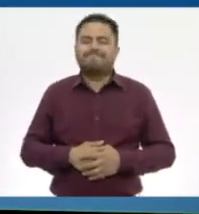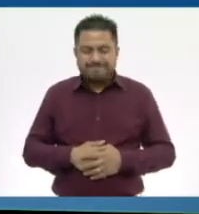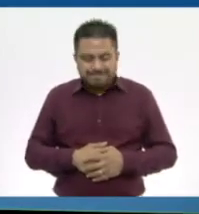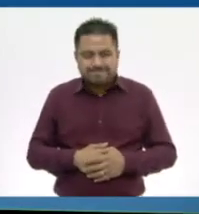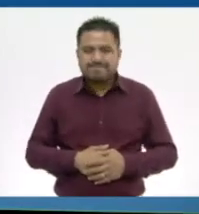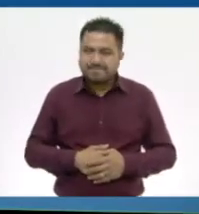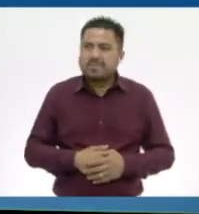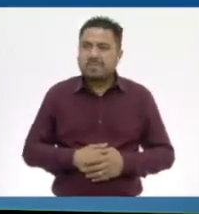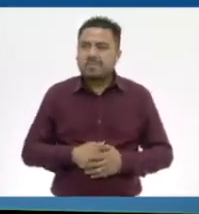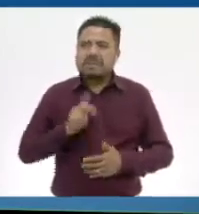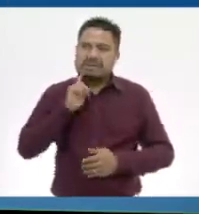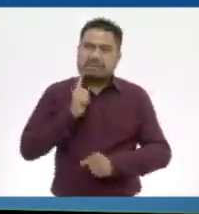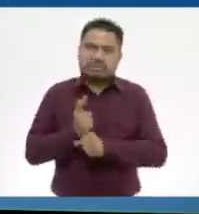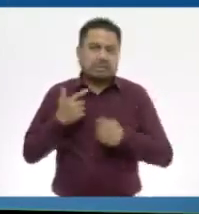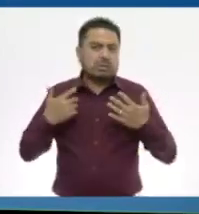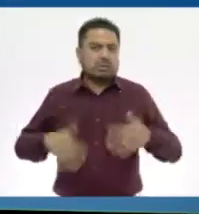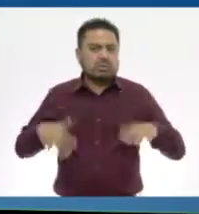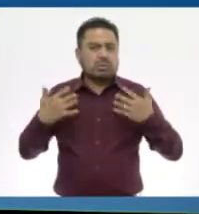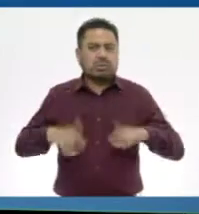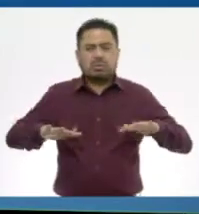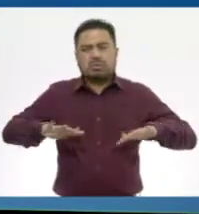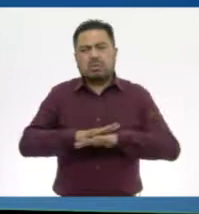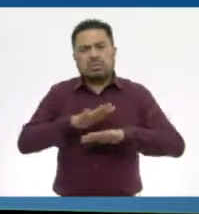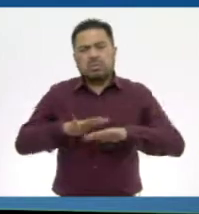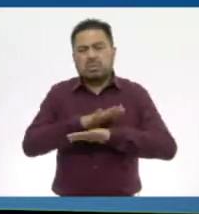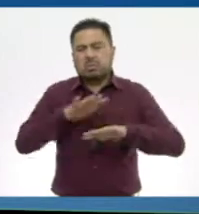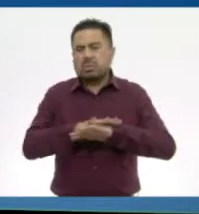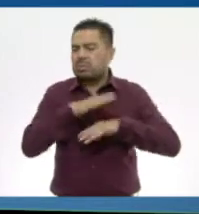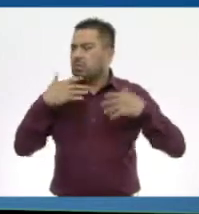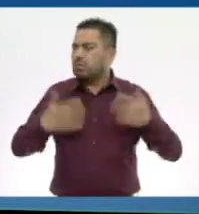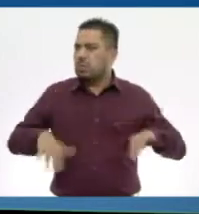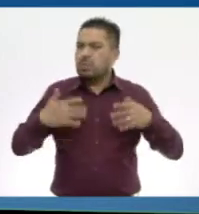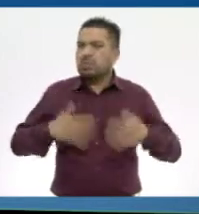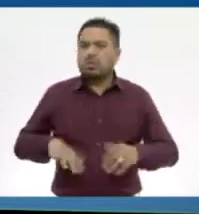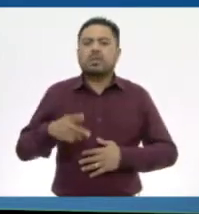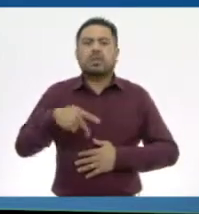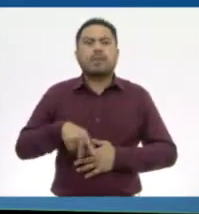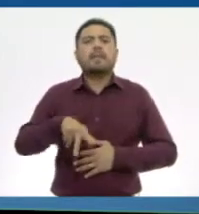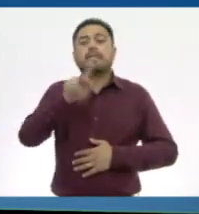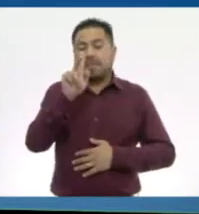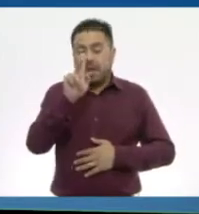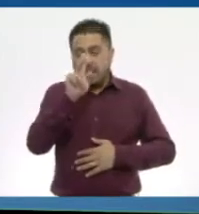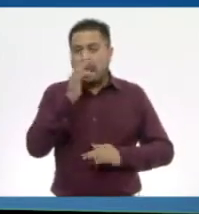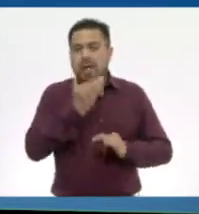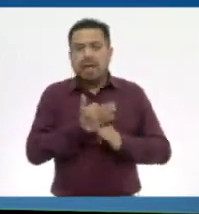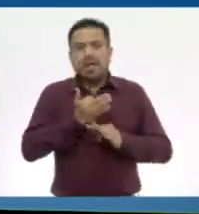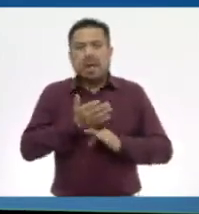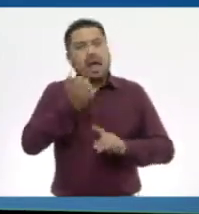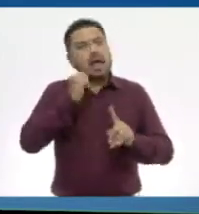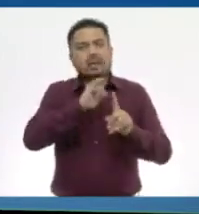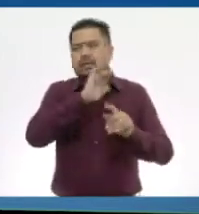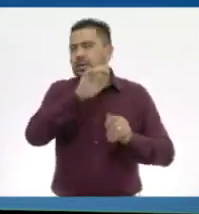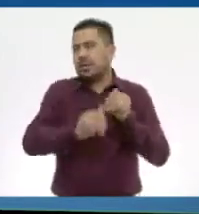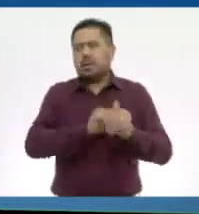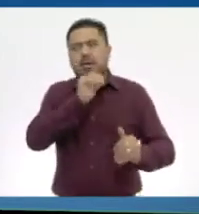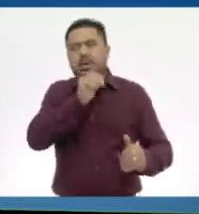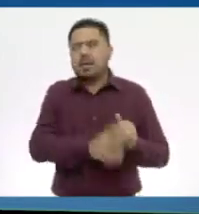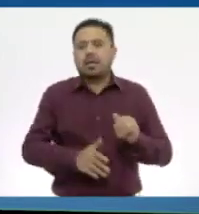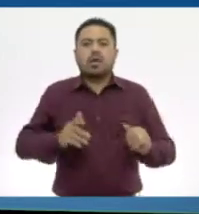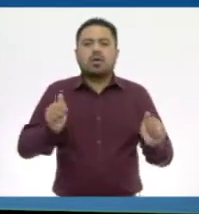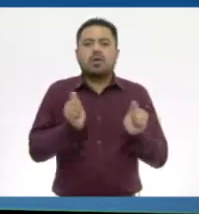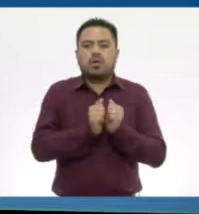Oh, no, pues sí se nota que hubo muchas diferencias. Pero bueno, al menos ya quedó así por fin, como